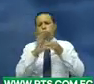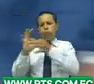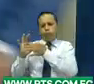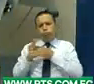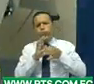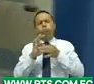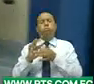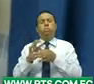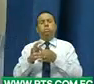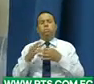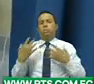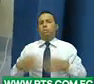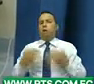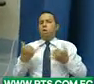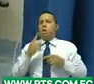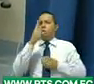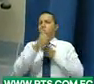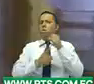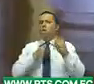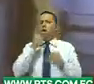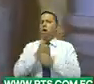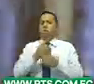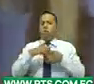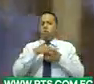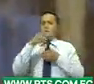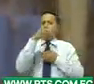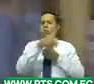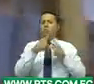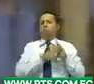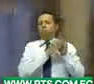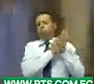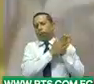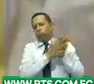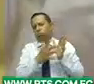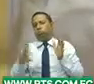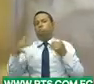de la invasión del COVID. Informó Jorge Escobar.